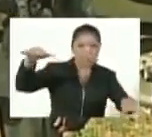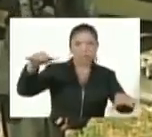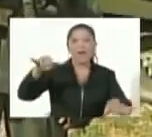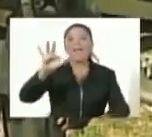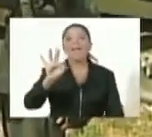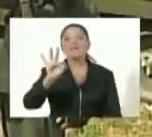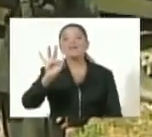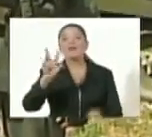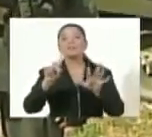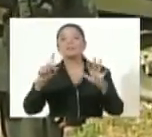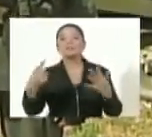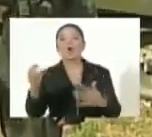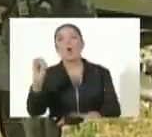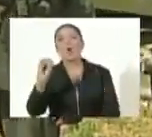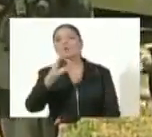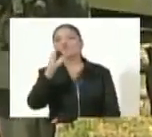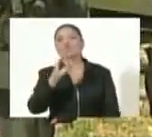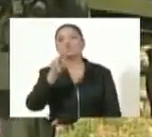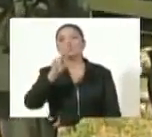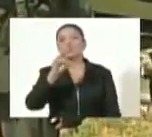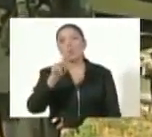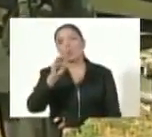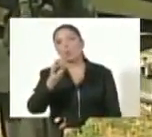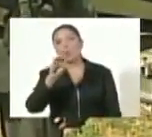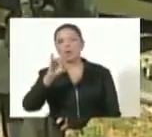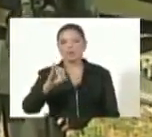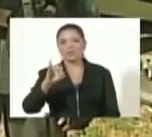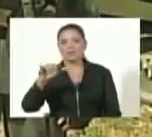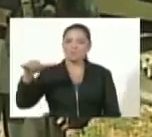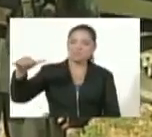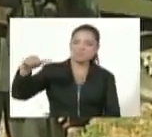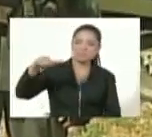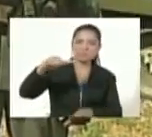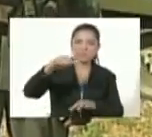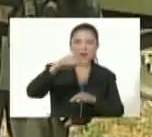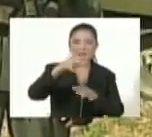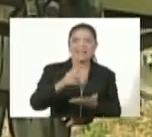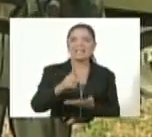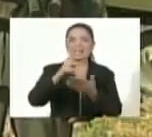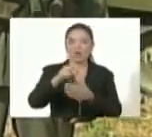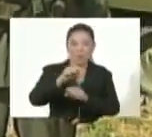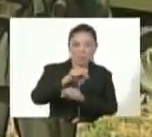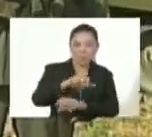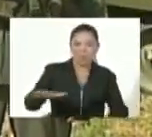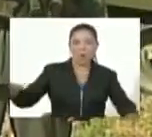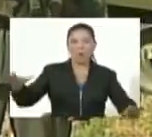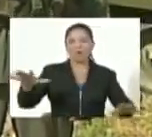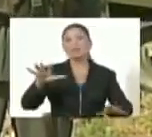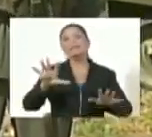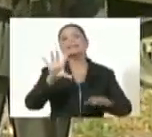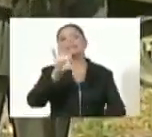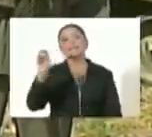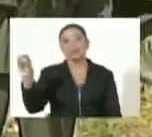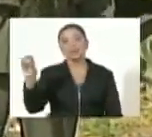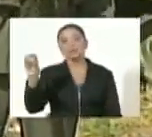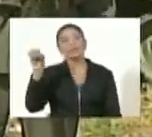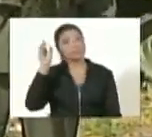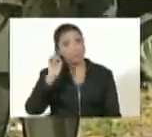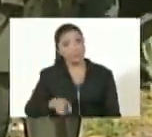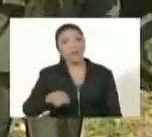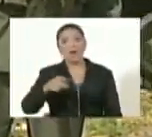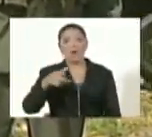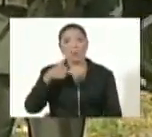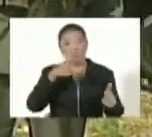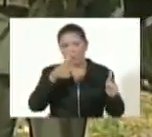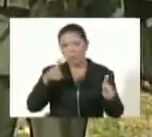aviones Sukhoi, y disparando sus bombas de 500 kilos. Igualmente la artillería naval, el fuego de